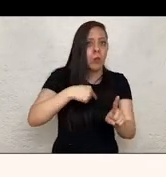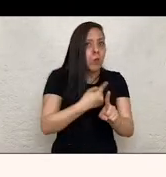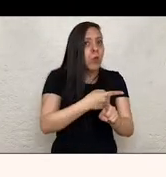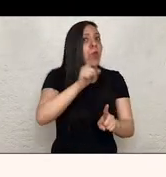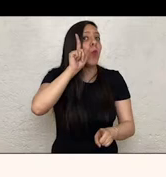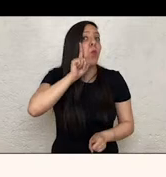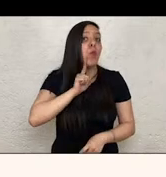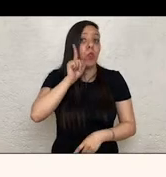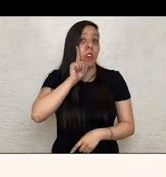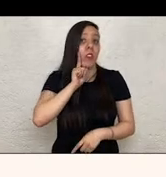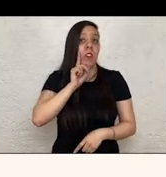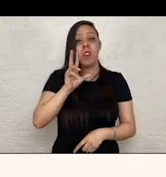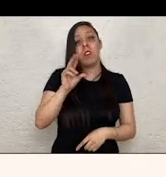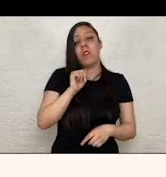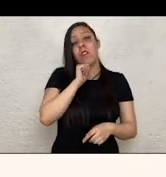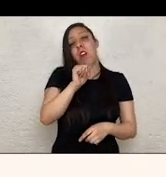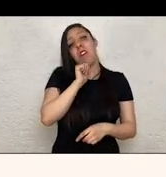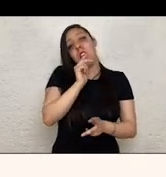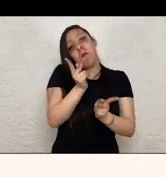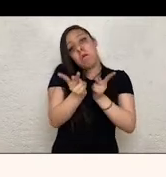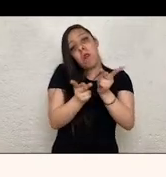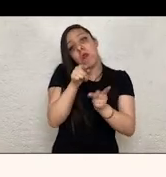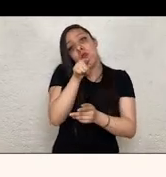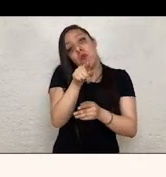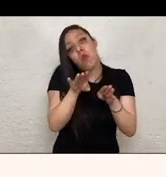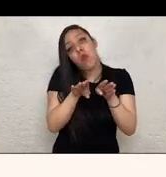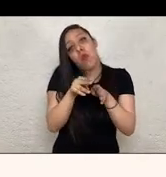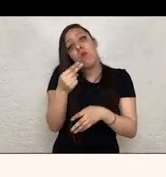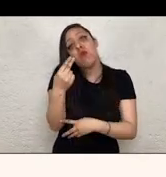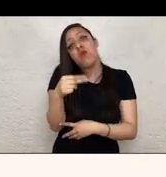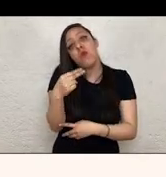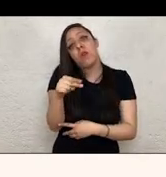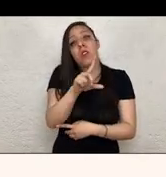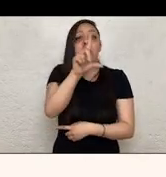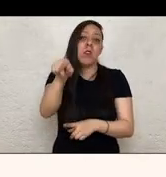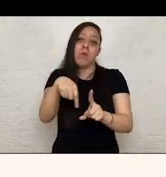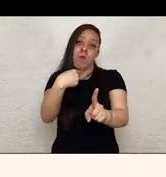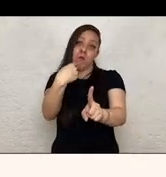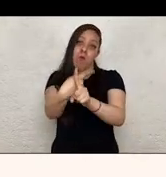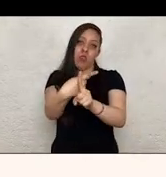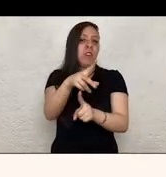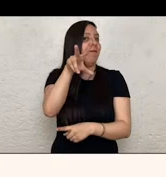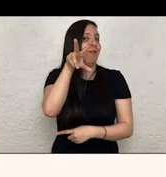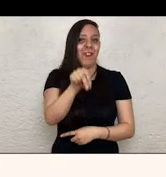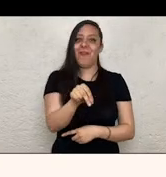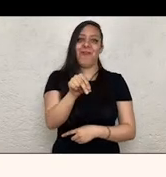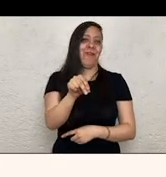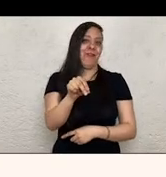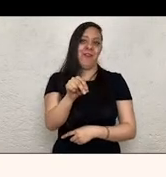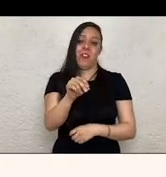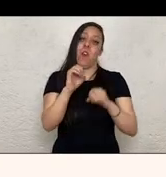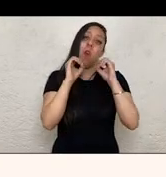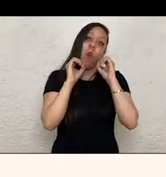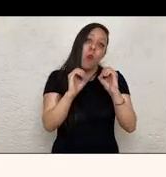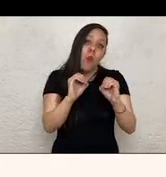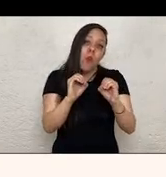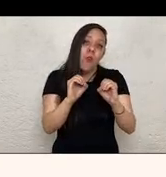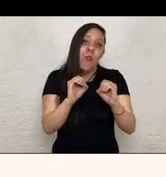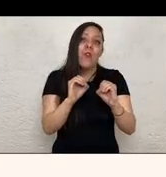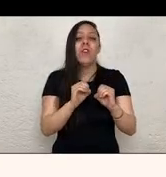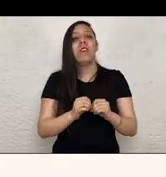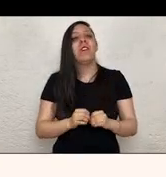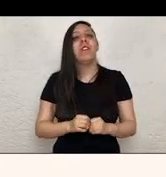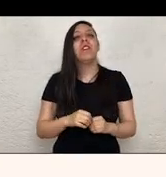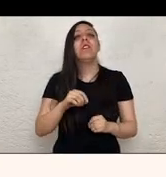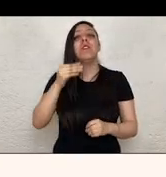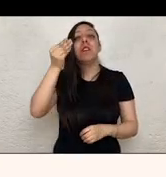muchachas indígenas, no tenían el hábito de preguntarles, ¿y cómo te llamabas tú, chica? Nada de eso. Le daban el bautismo